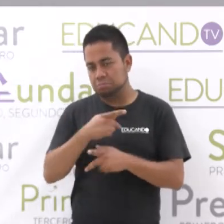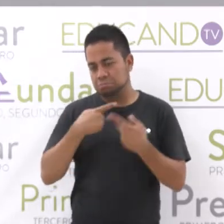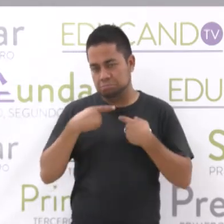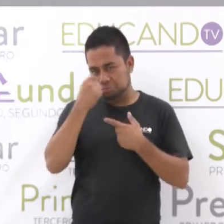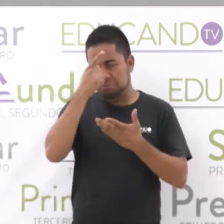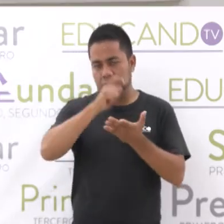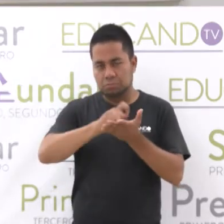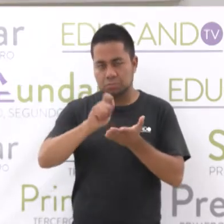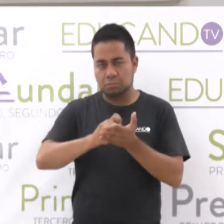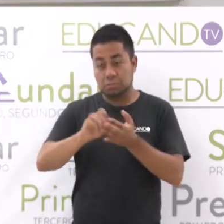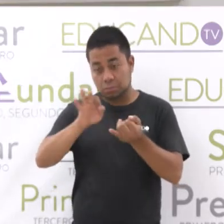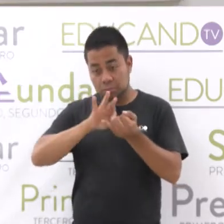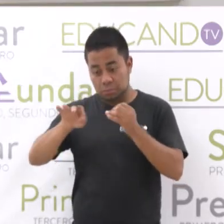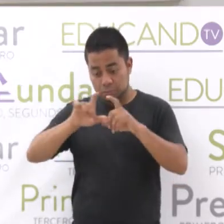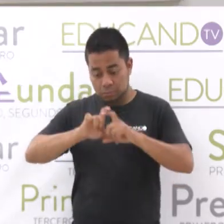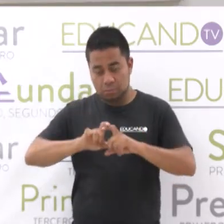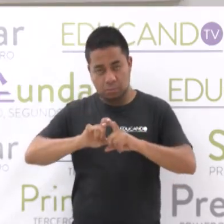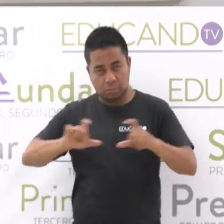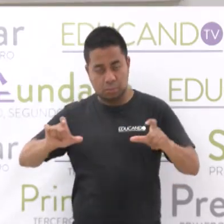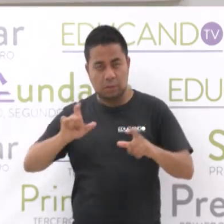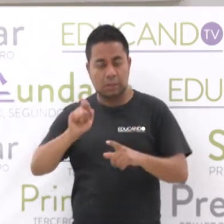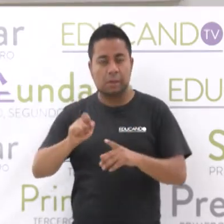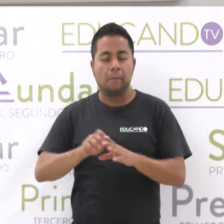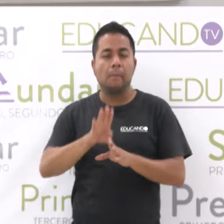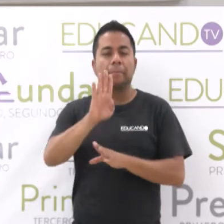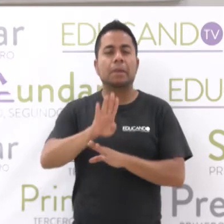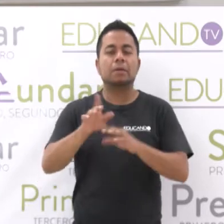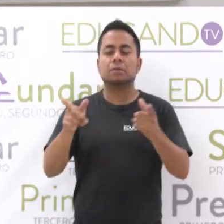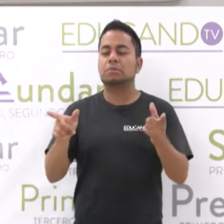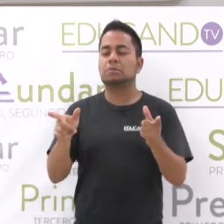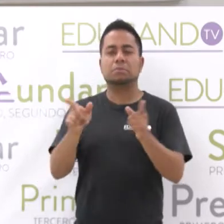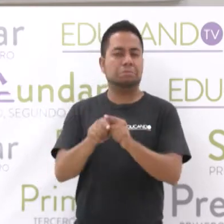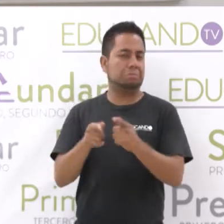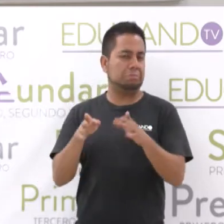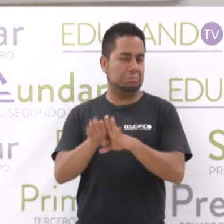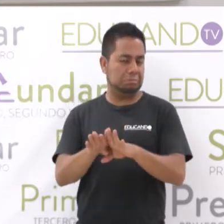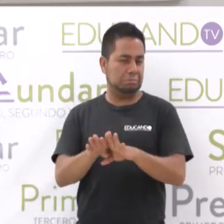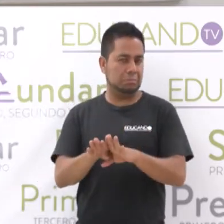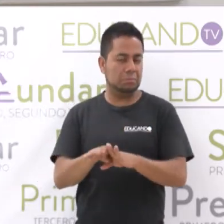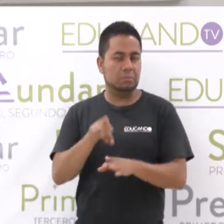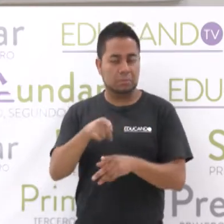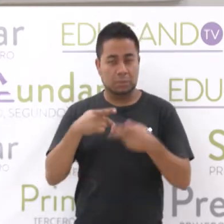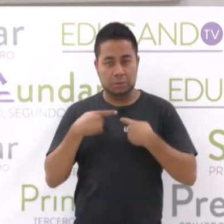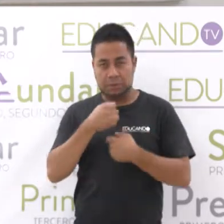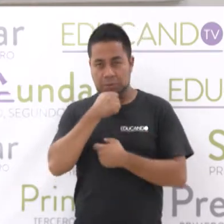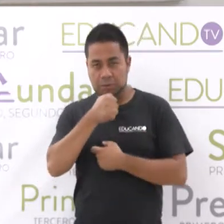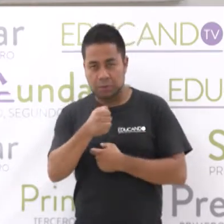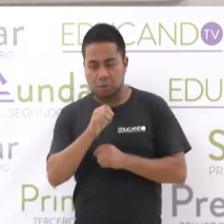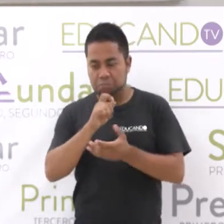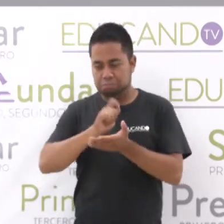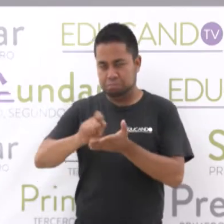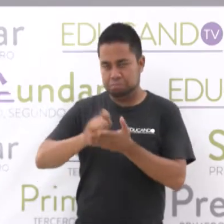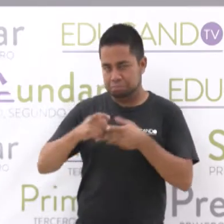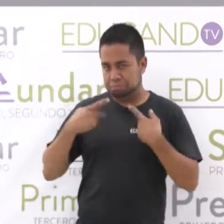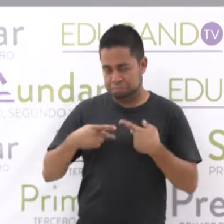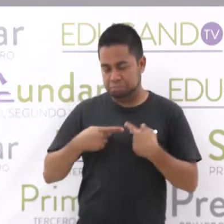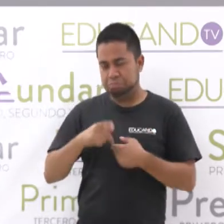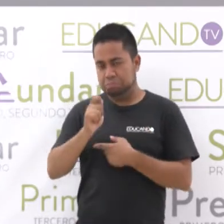párrafo final. El párrafo final usualmente es como una conclusión. Ahí el reportero o el